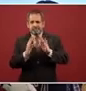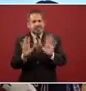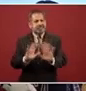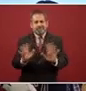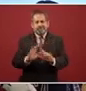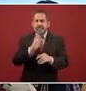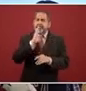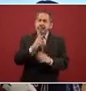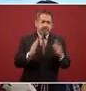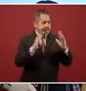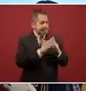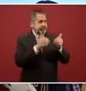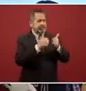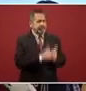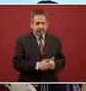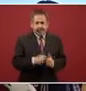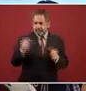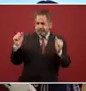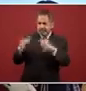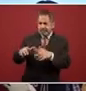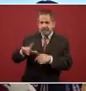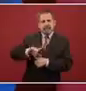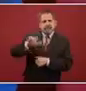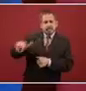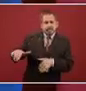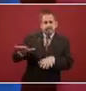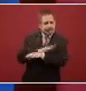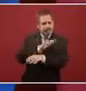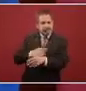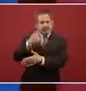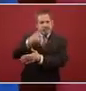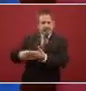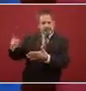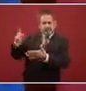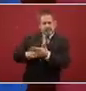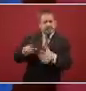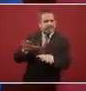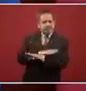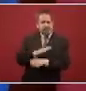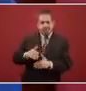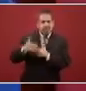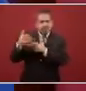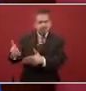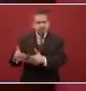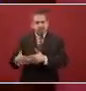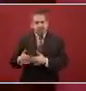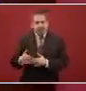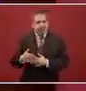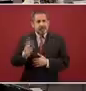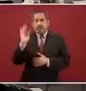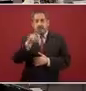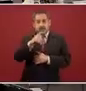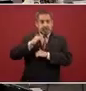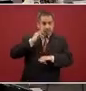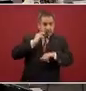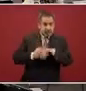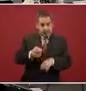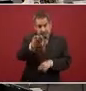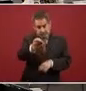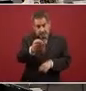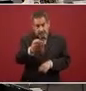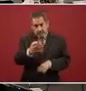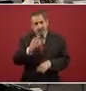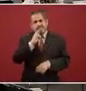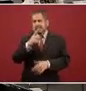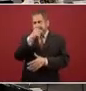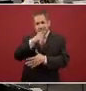casa. Posponga los eventos públicos, cancele eventos públicos. Si usted es el que prepara algún evento público